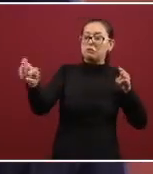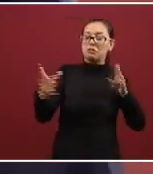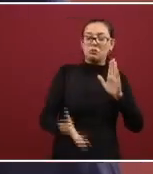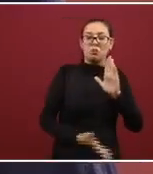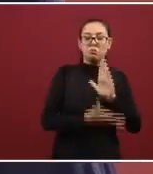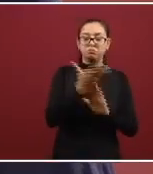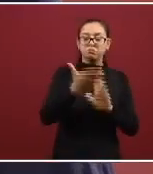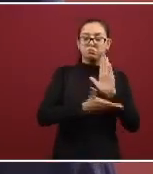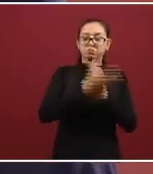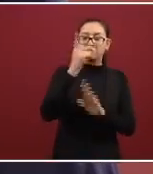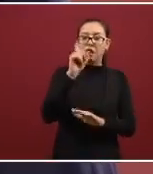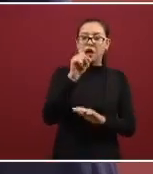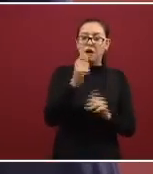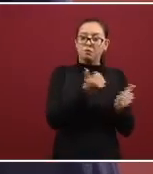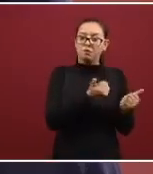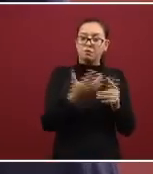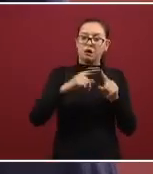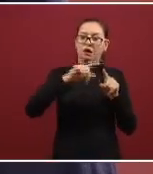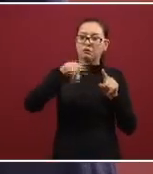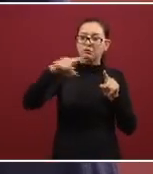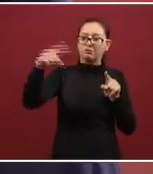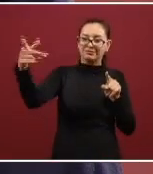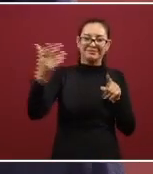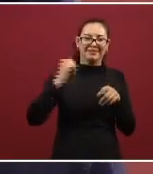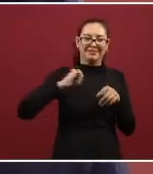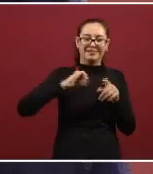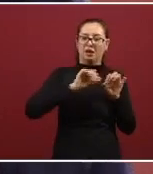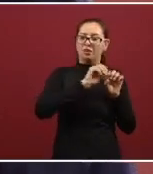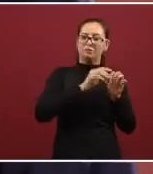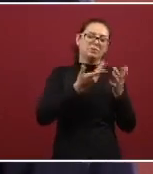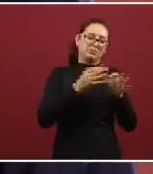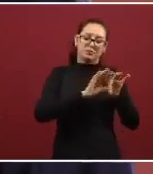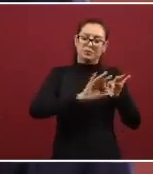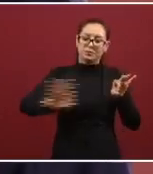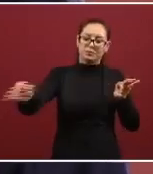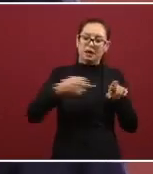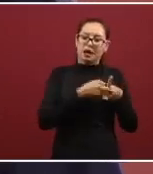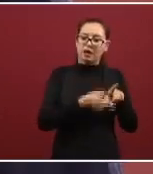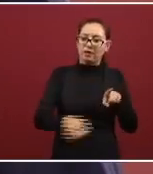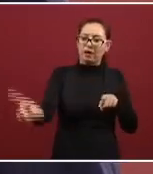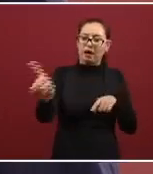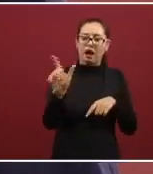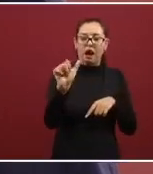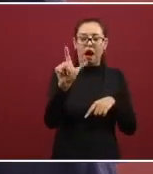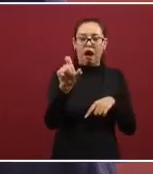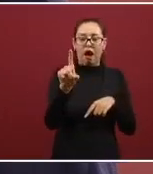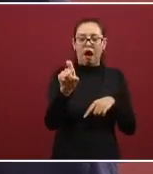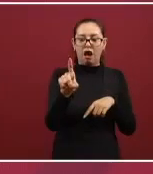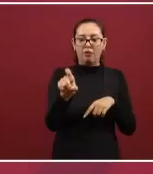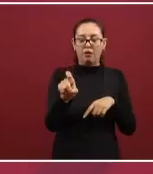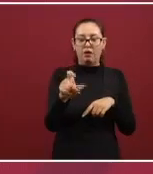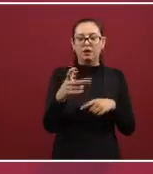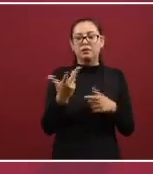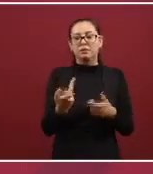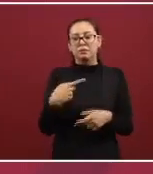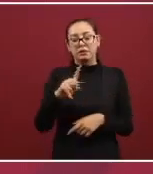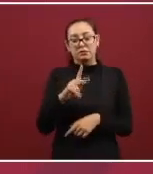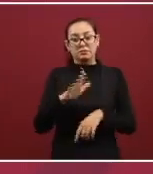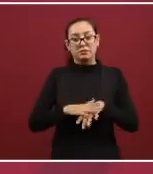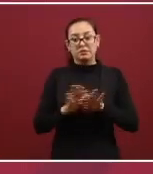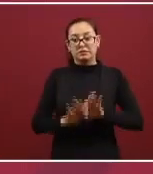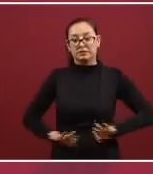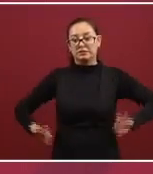acueducto, es una obra importante, pero se trata de la demanda